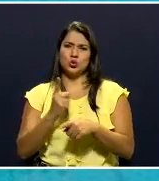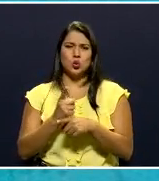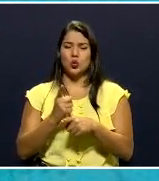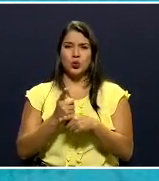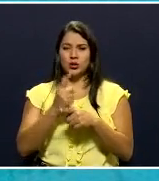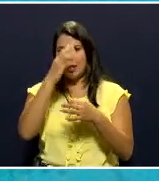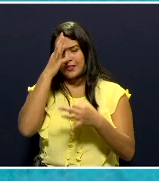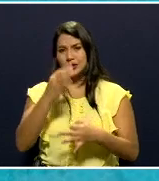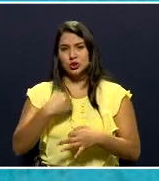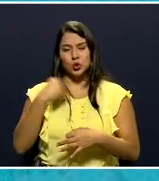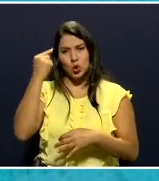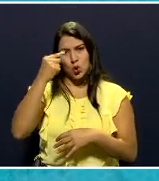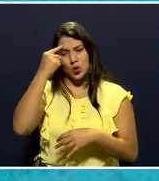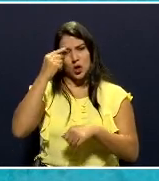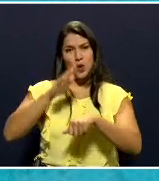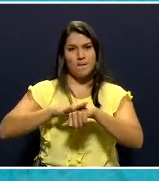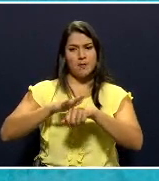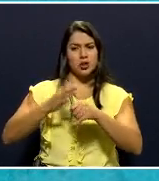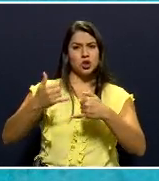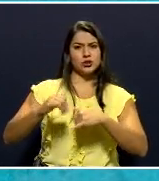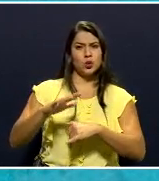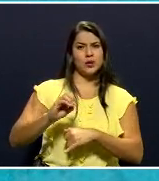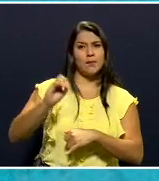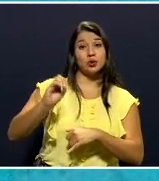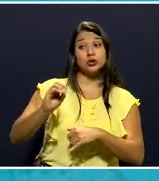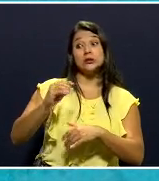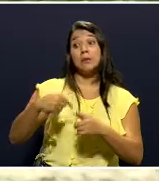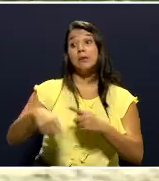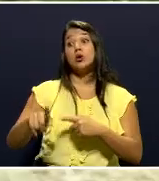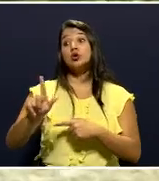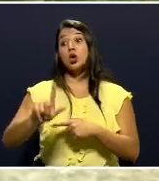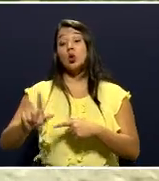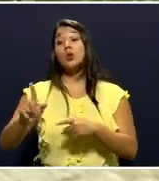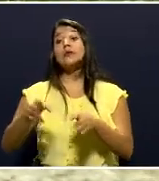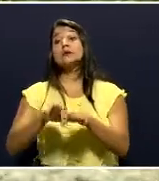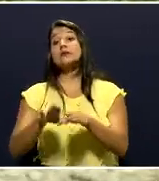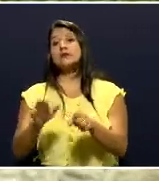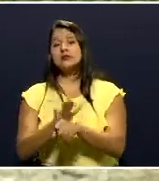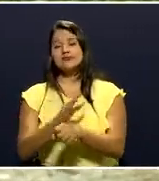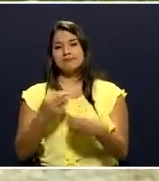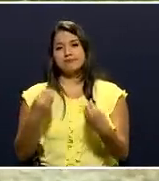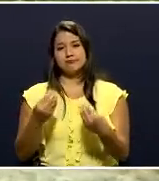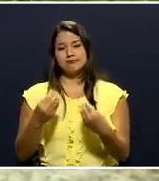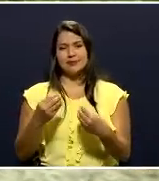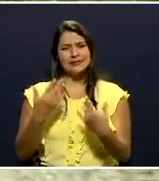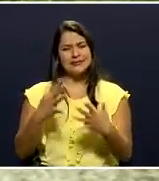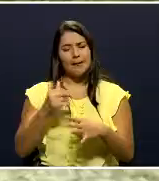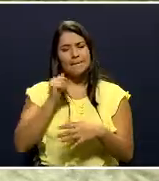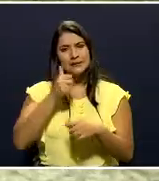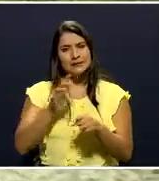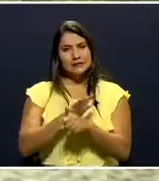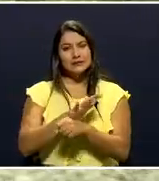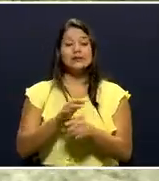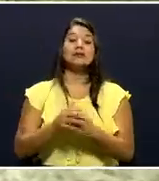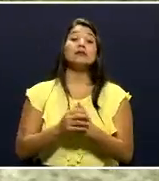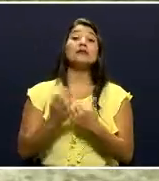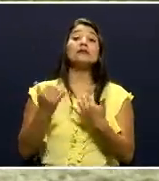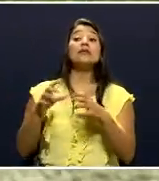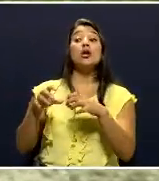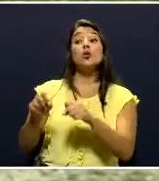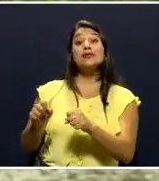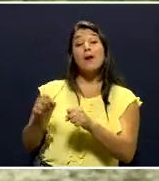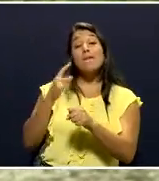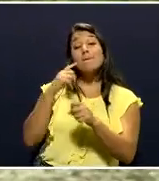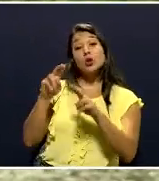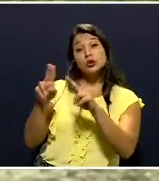permitiendo un 50% y después un cierre total. En los casos de ventas de entradas o reservaciones en línea por medio de